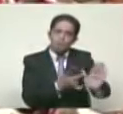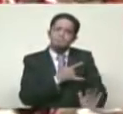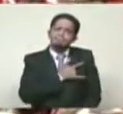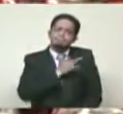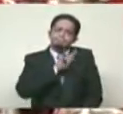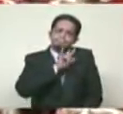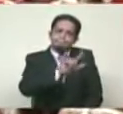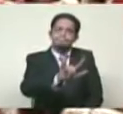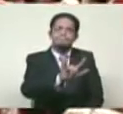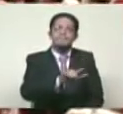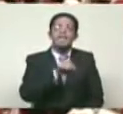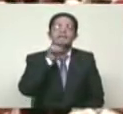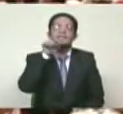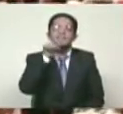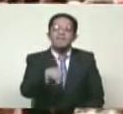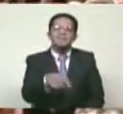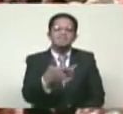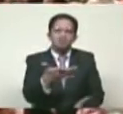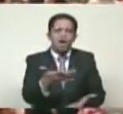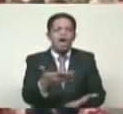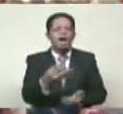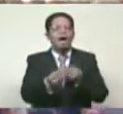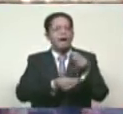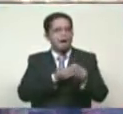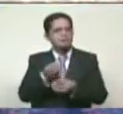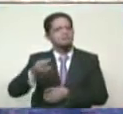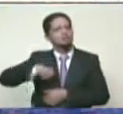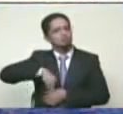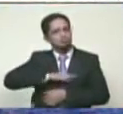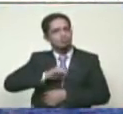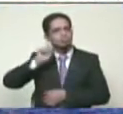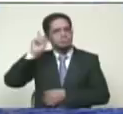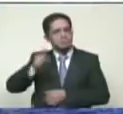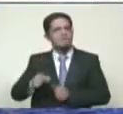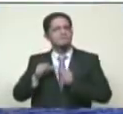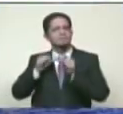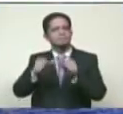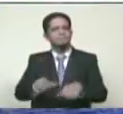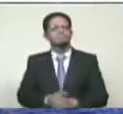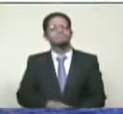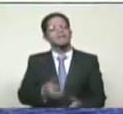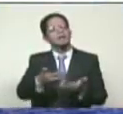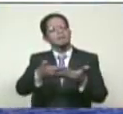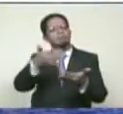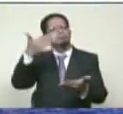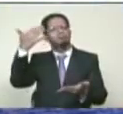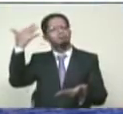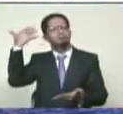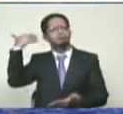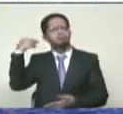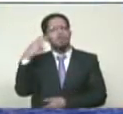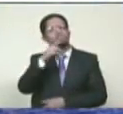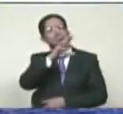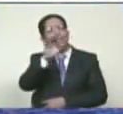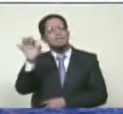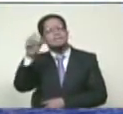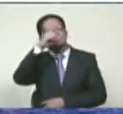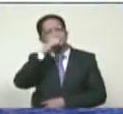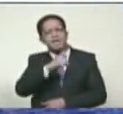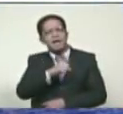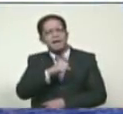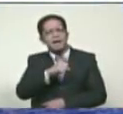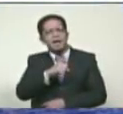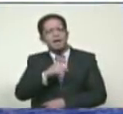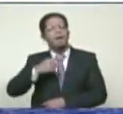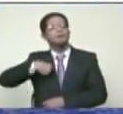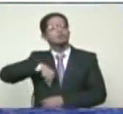Y eso obliga mucho a continuar este camino. Hace 200 años... nos tocó ir por